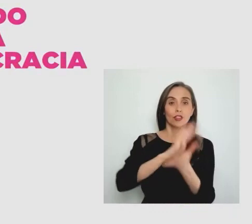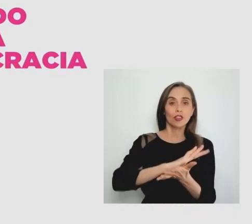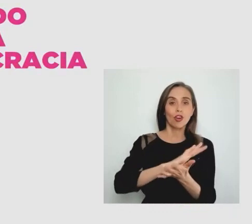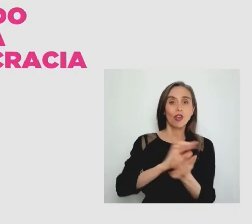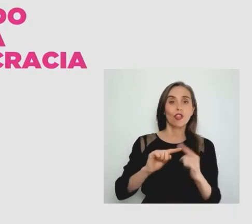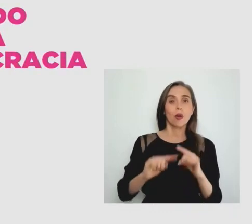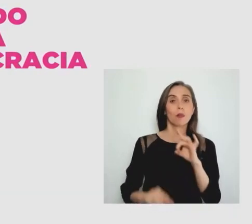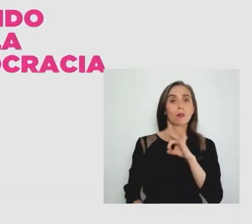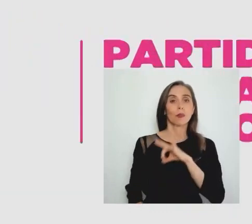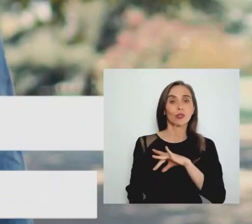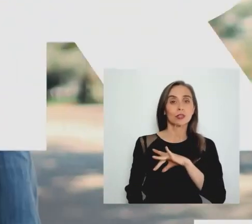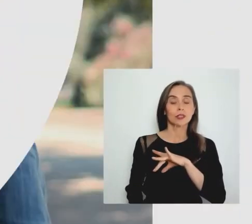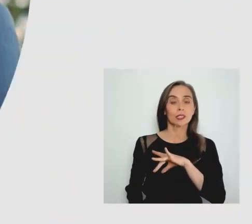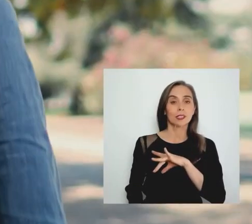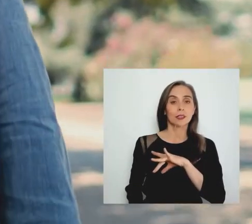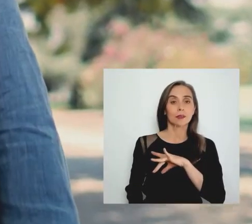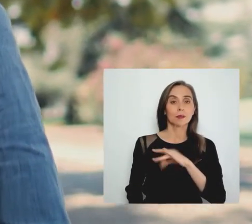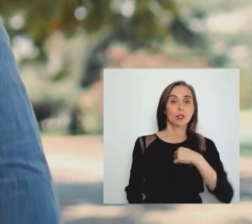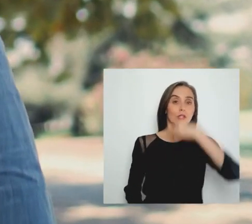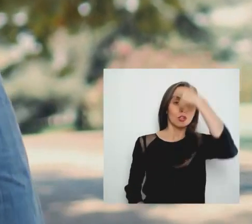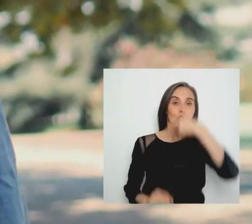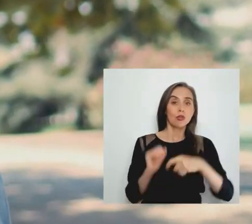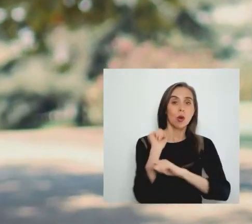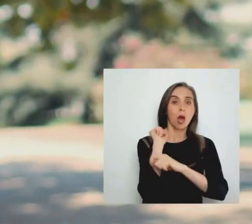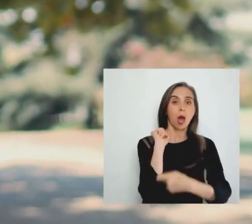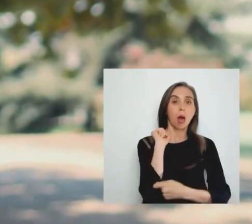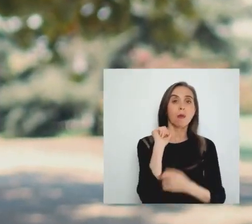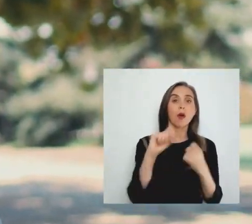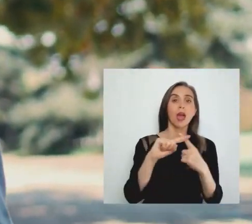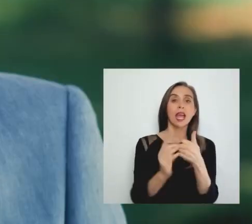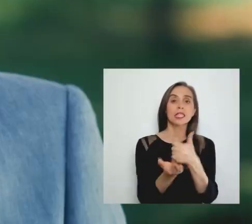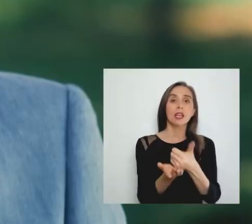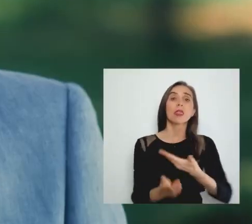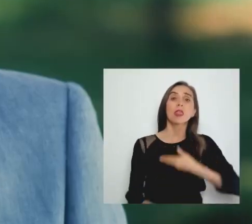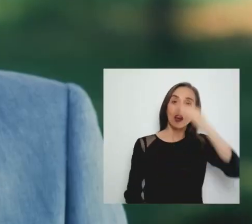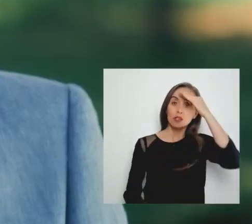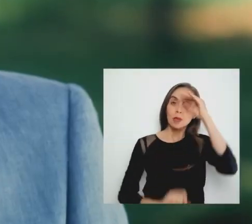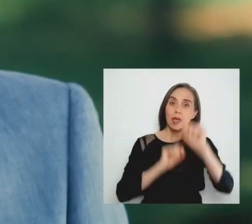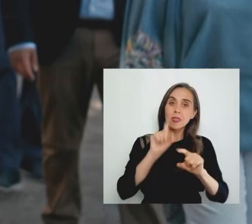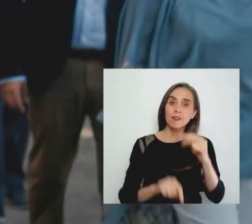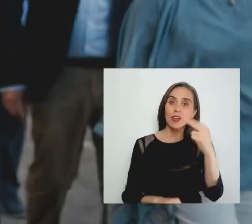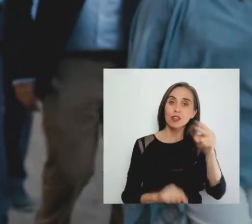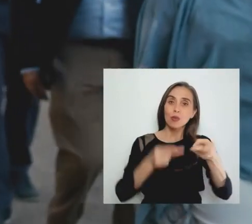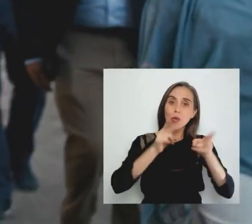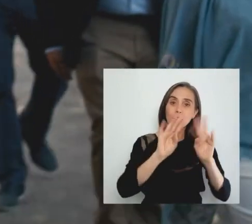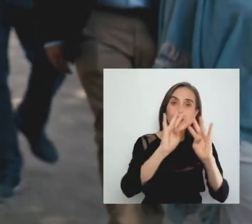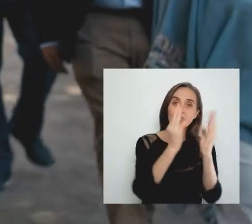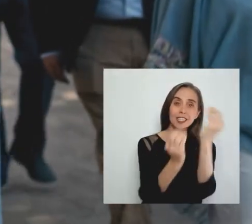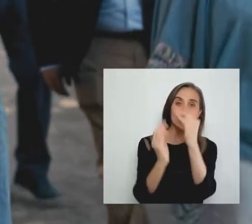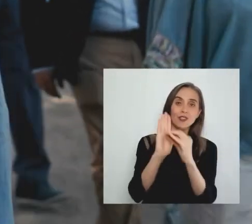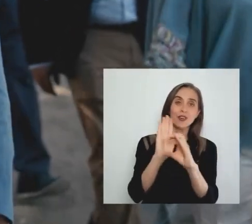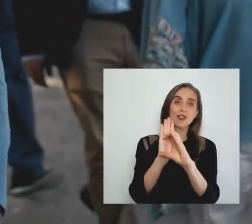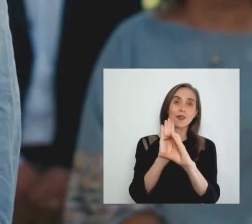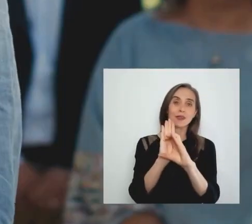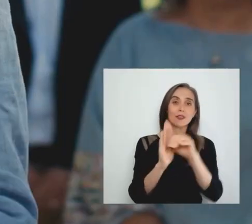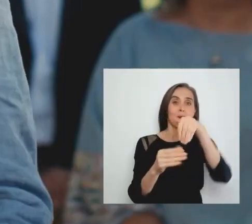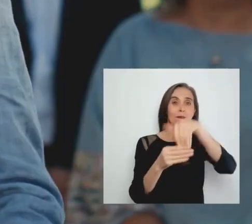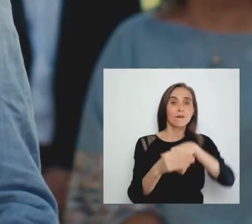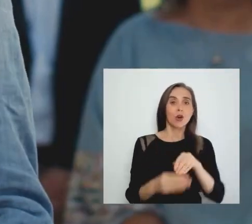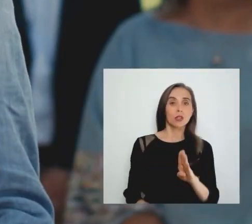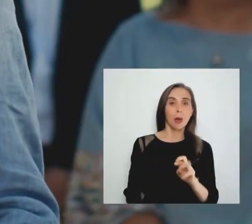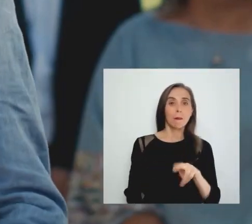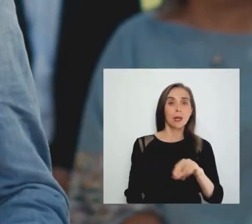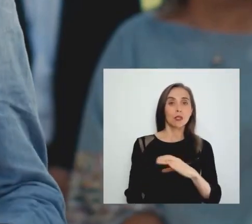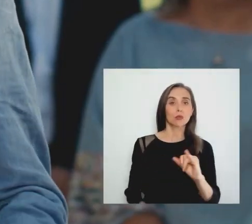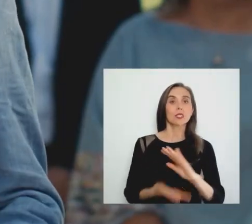todo por chile soy abogado tengo la experiencia para defender tus derechos en la convención